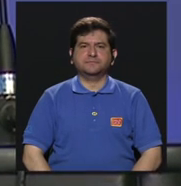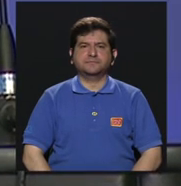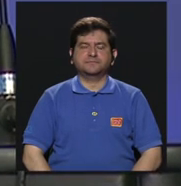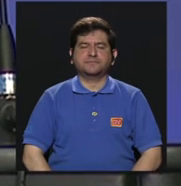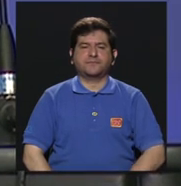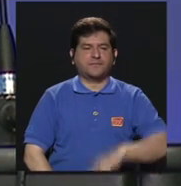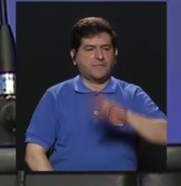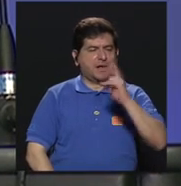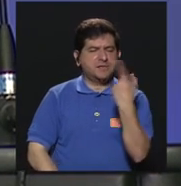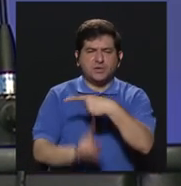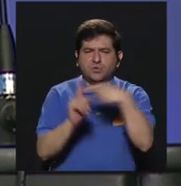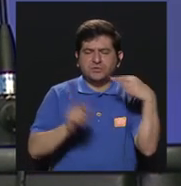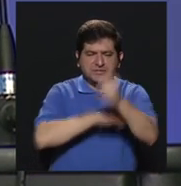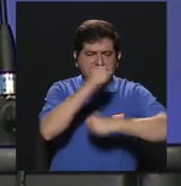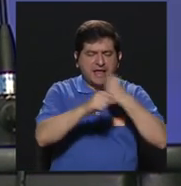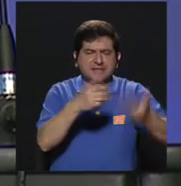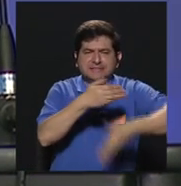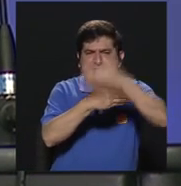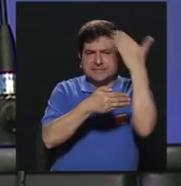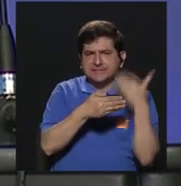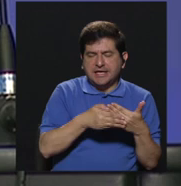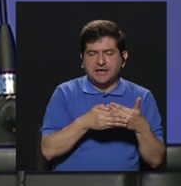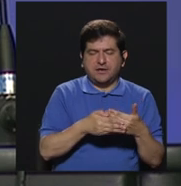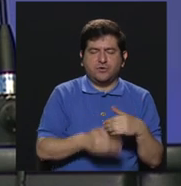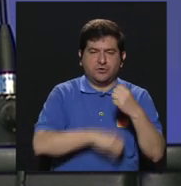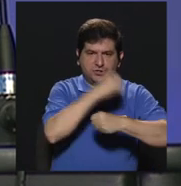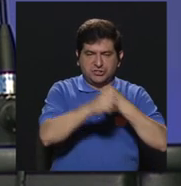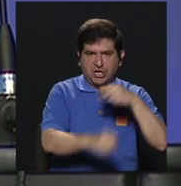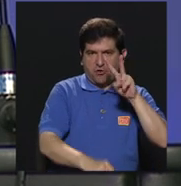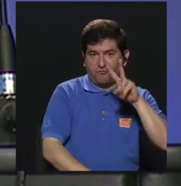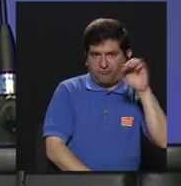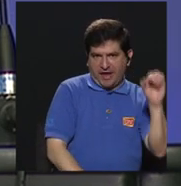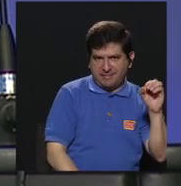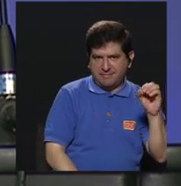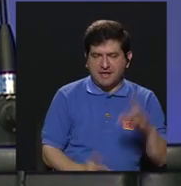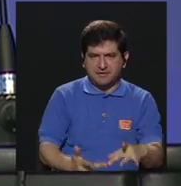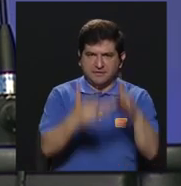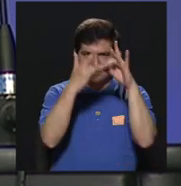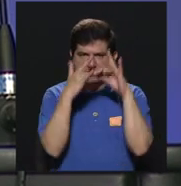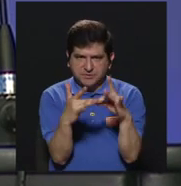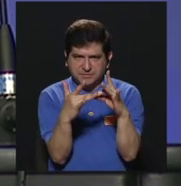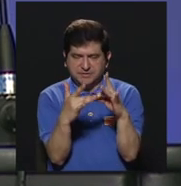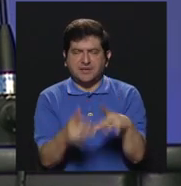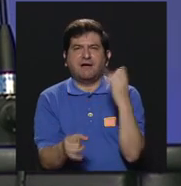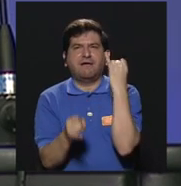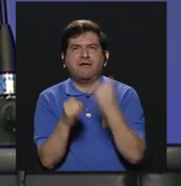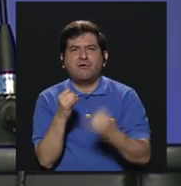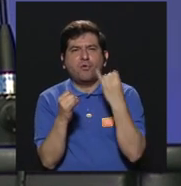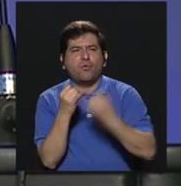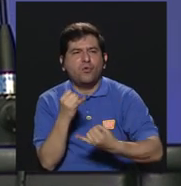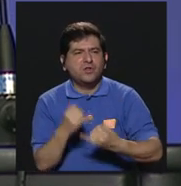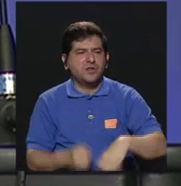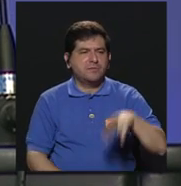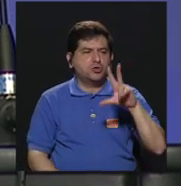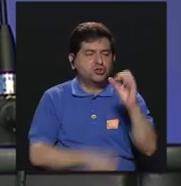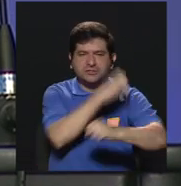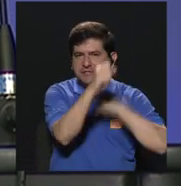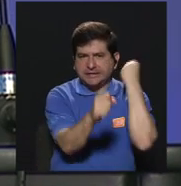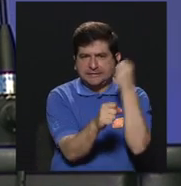En la segunda mitad del siglo pasado, del siglo XX, y especialmente en sus últimos